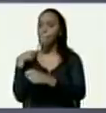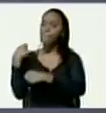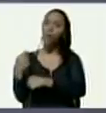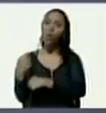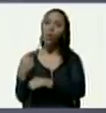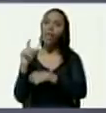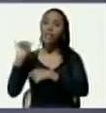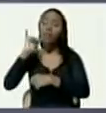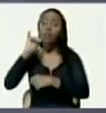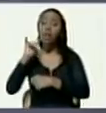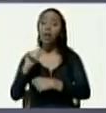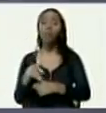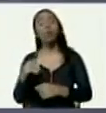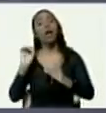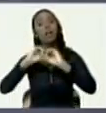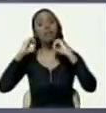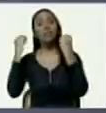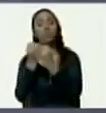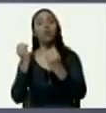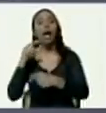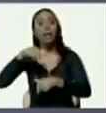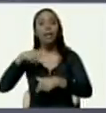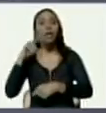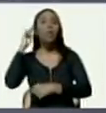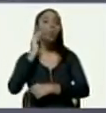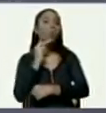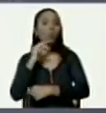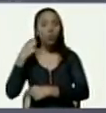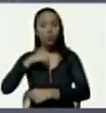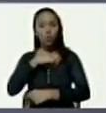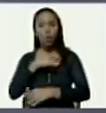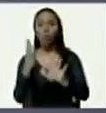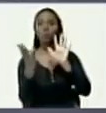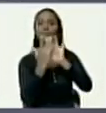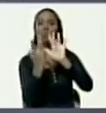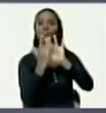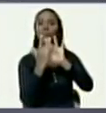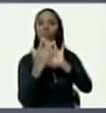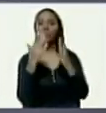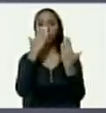información desde la sala de prensa del Salón Simón Bolívar, nosotros vamos a retornar el contacto. Adelante.